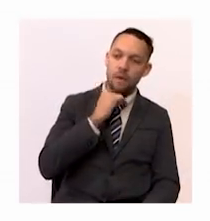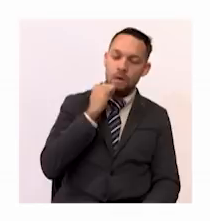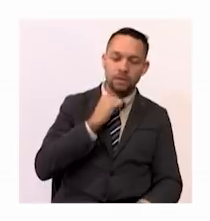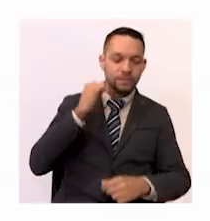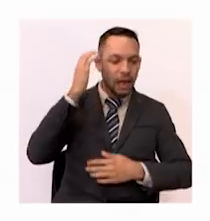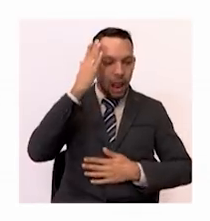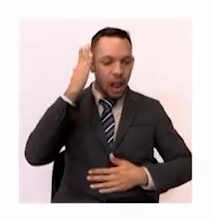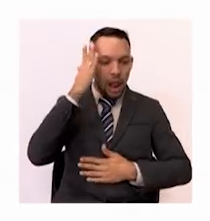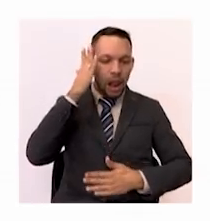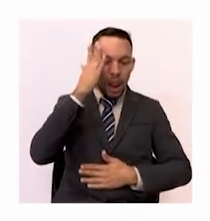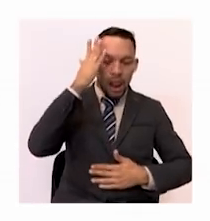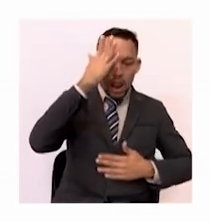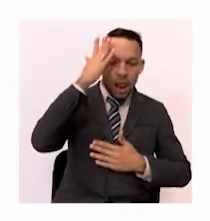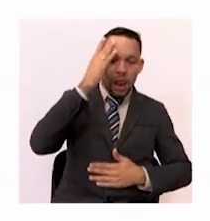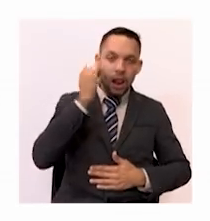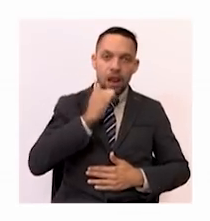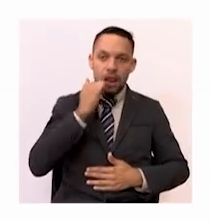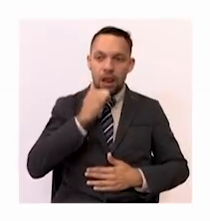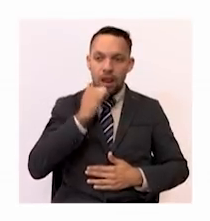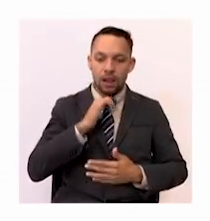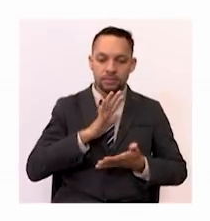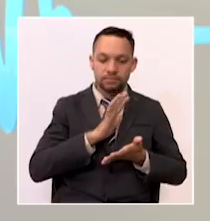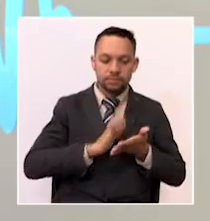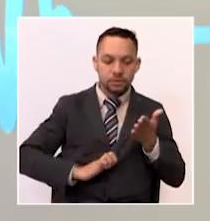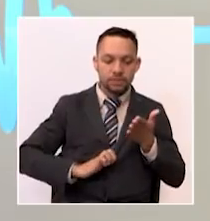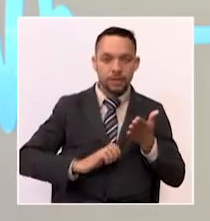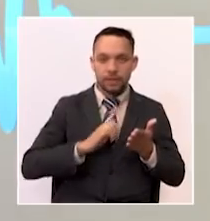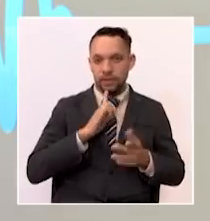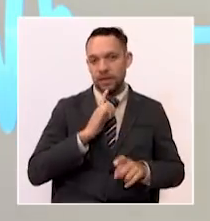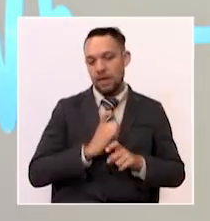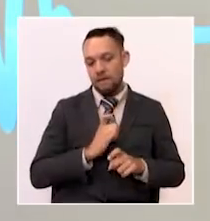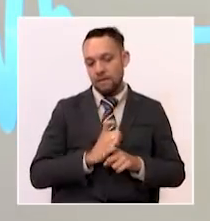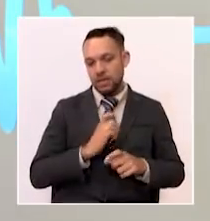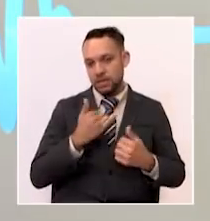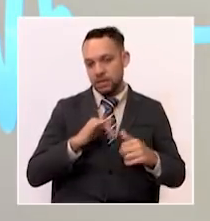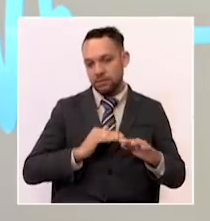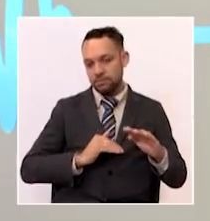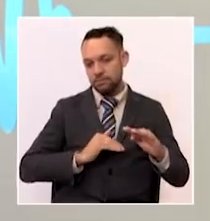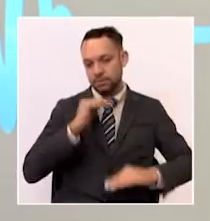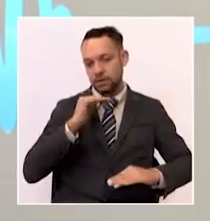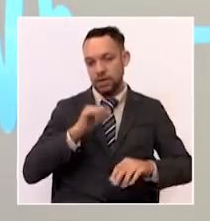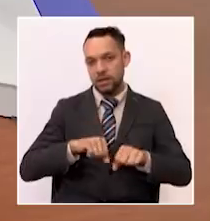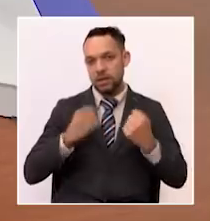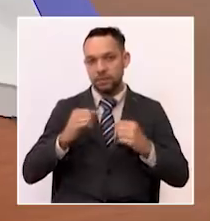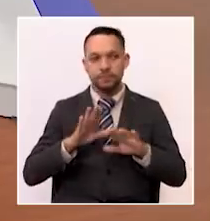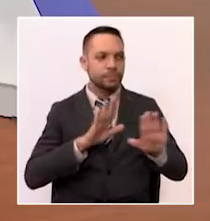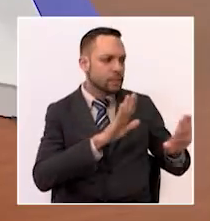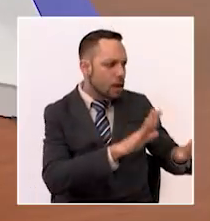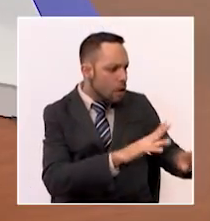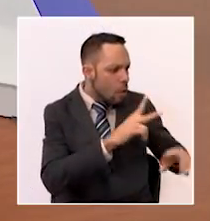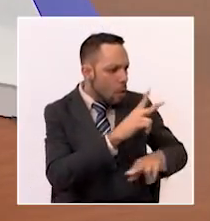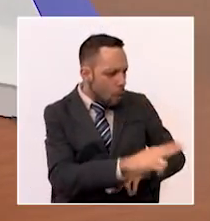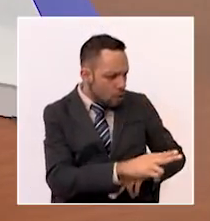problema gigante poderlos quitar, porque la paciente ya tiene su pH alterado. Doc, yo tengo una pregunta ahí, y es